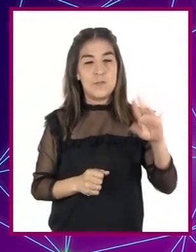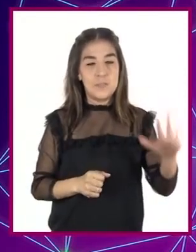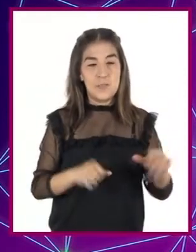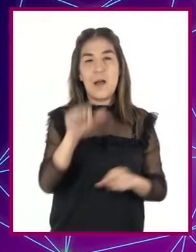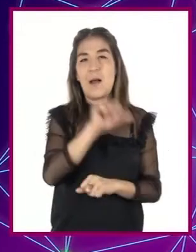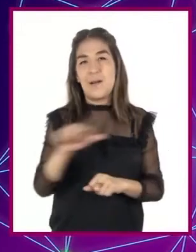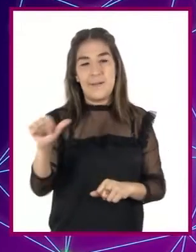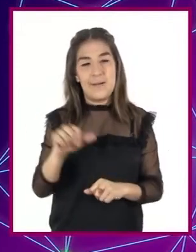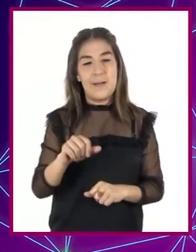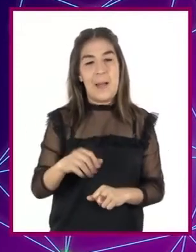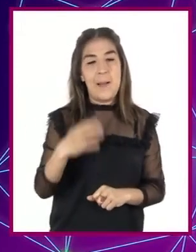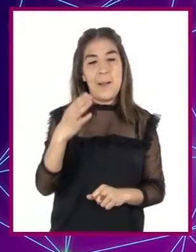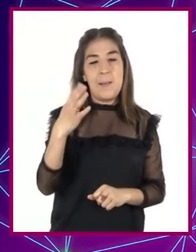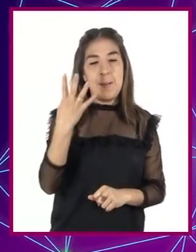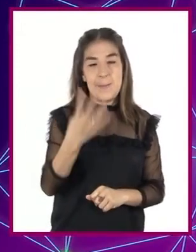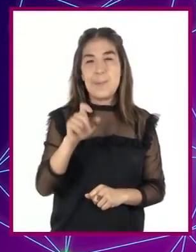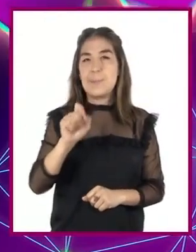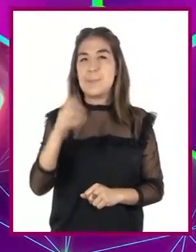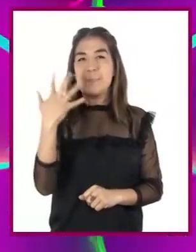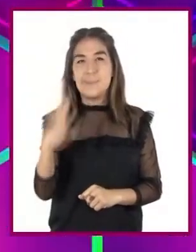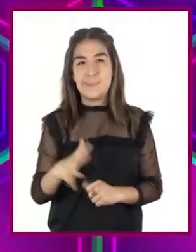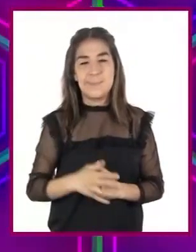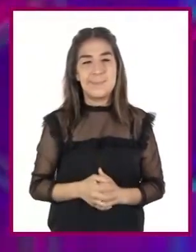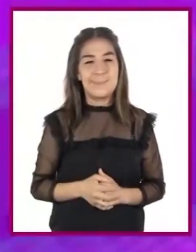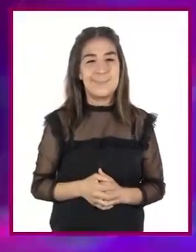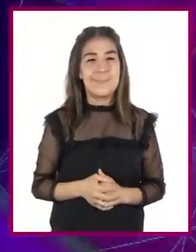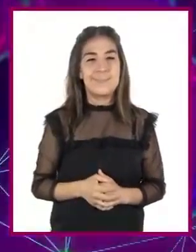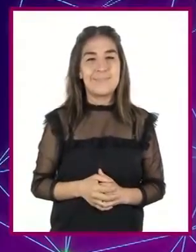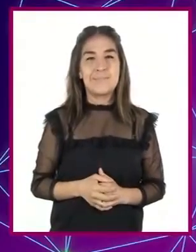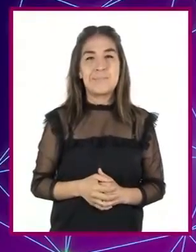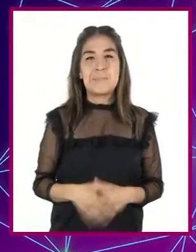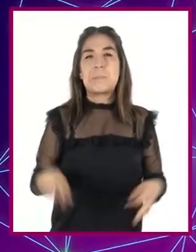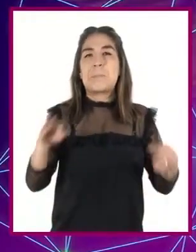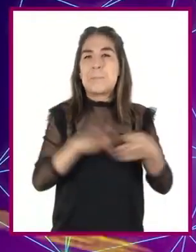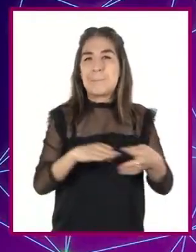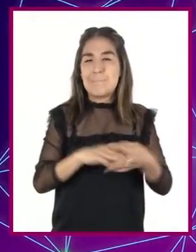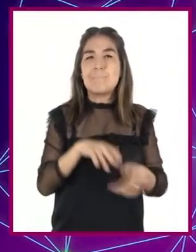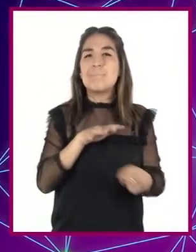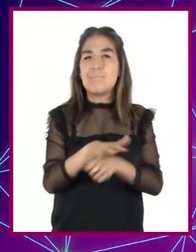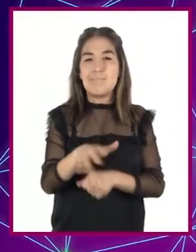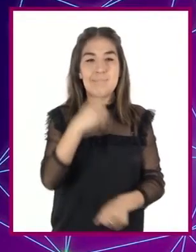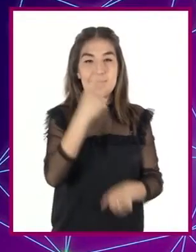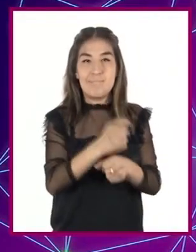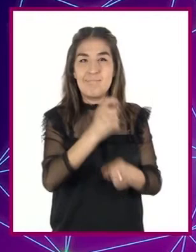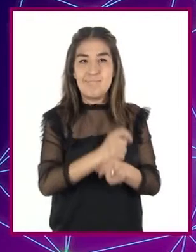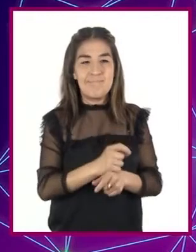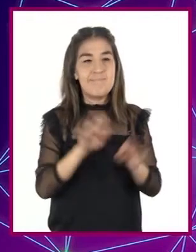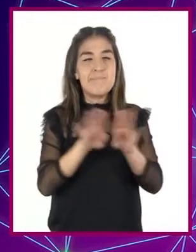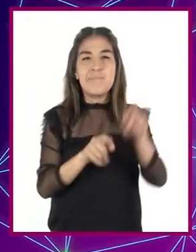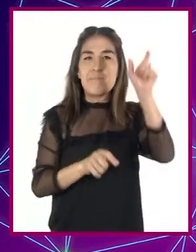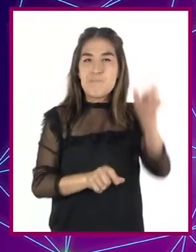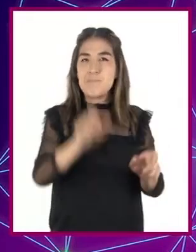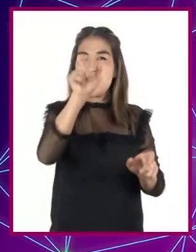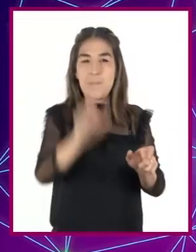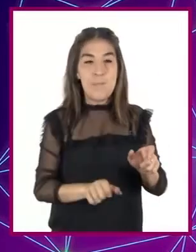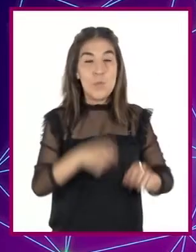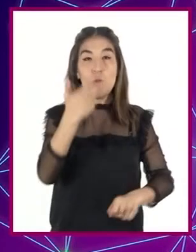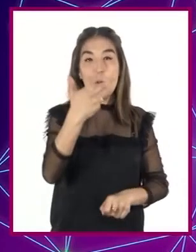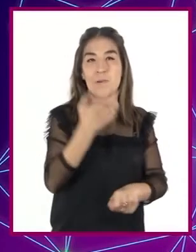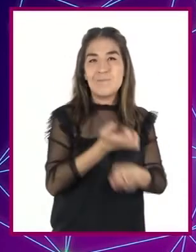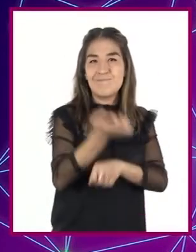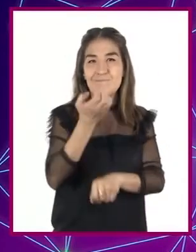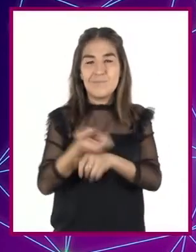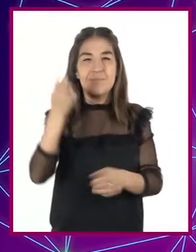3.95 hasta 4.10. Las frecuencias son, para el primer intervalo, 8 estados de la